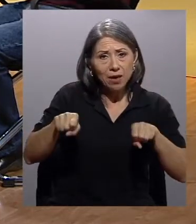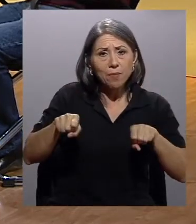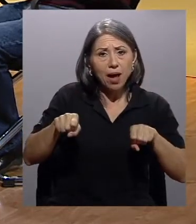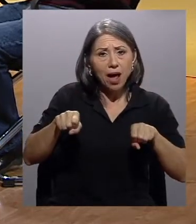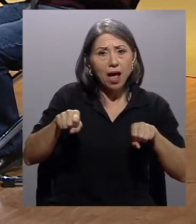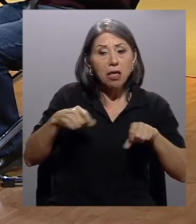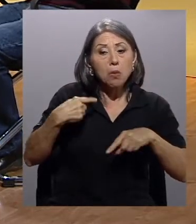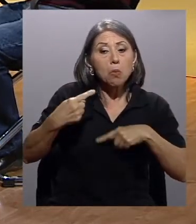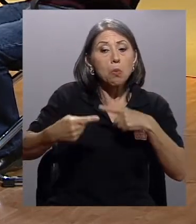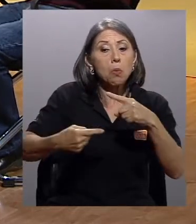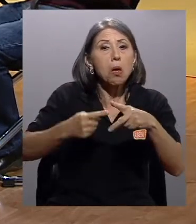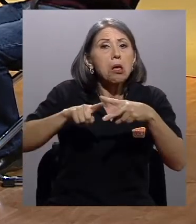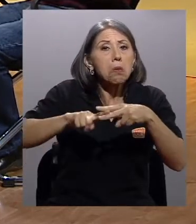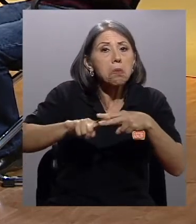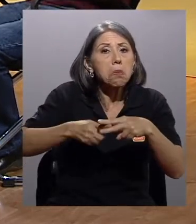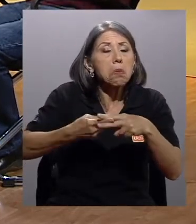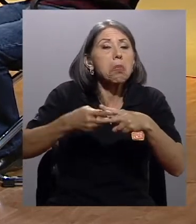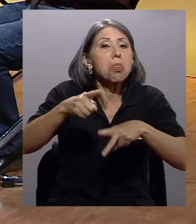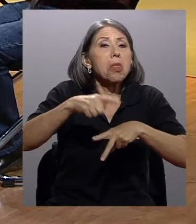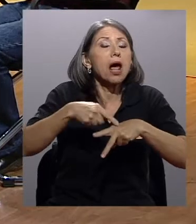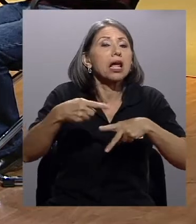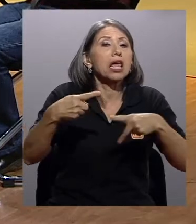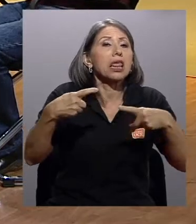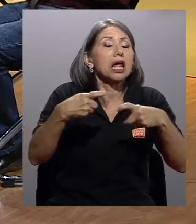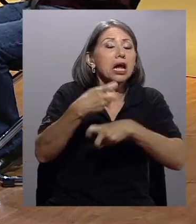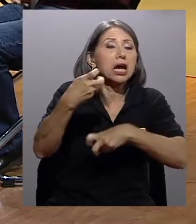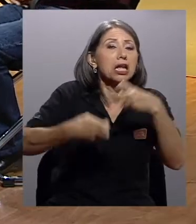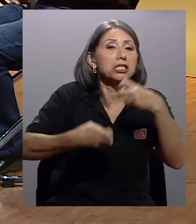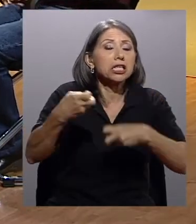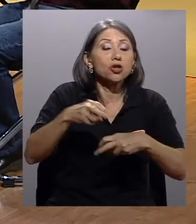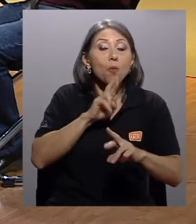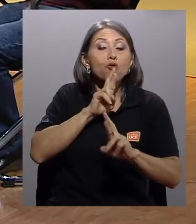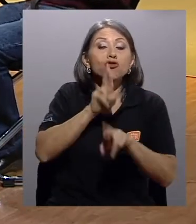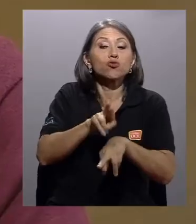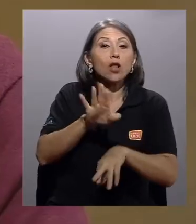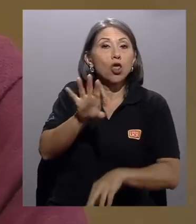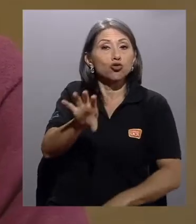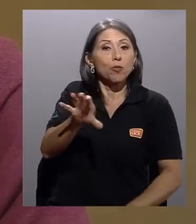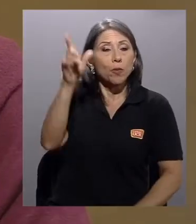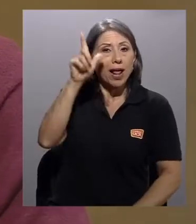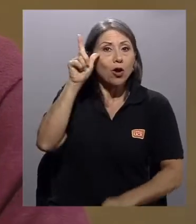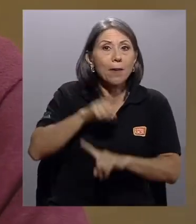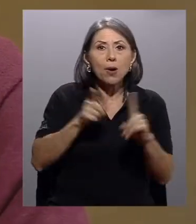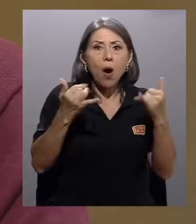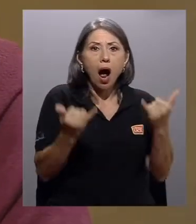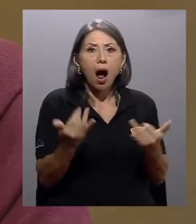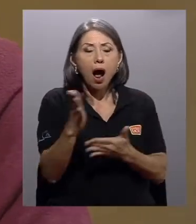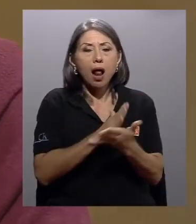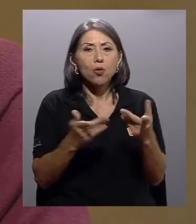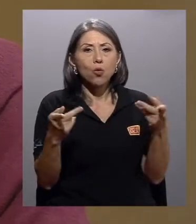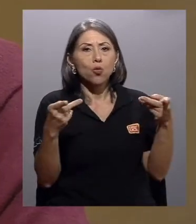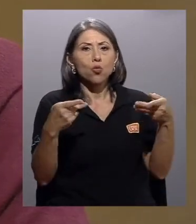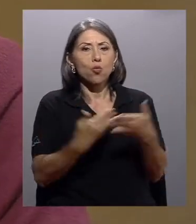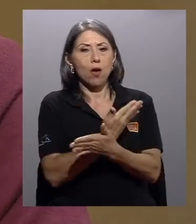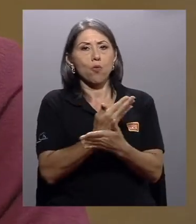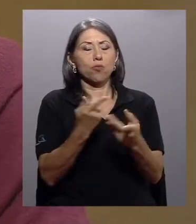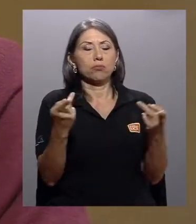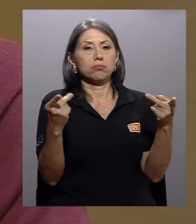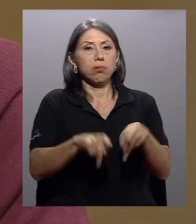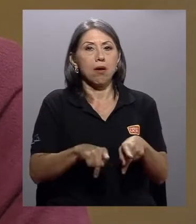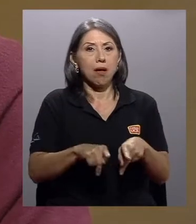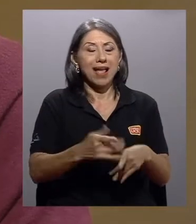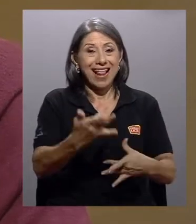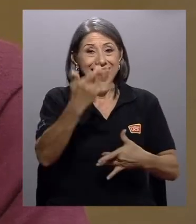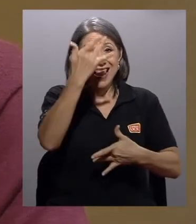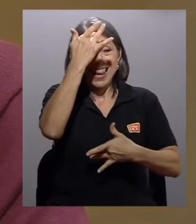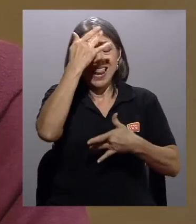entrar en una fase de crisis como resultado de su propia lógica. Lo que pasa es que ahora tenemos un elemento nuevo. La epidemia